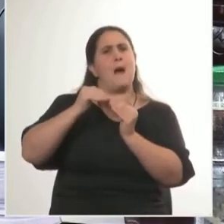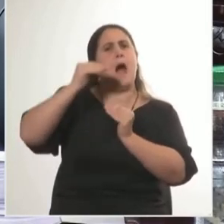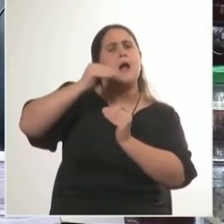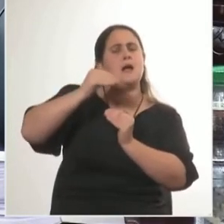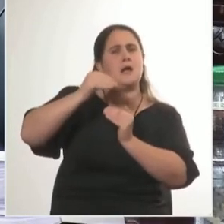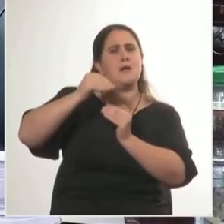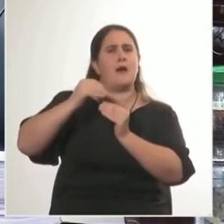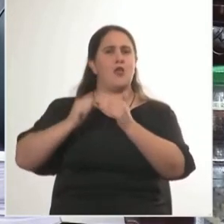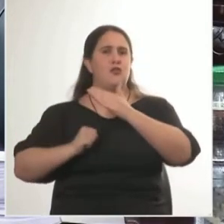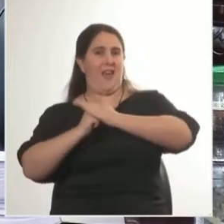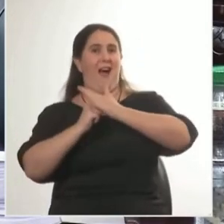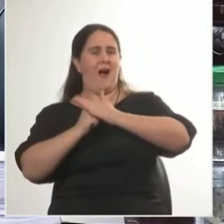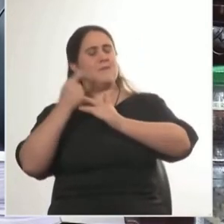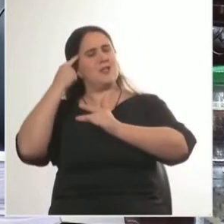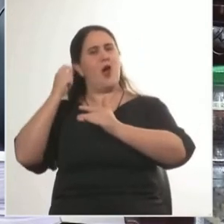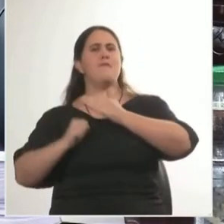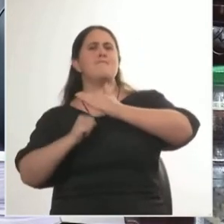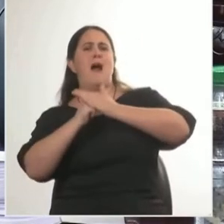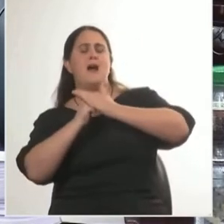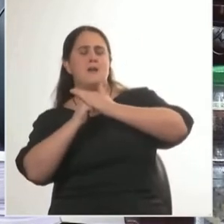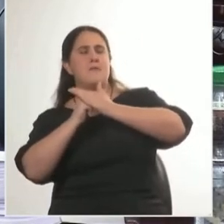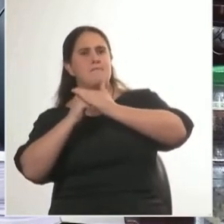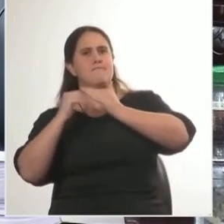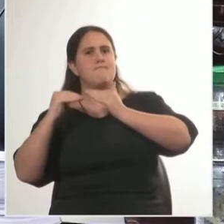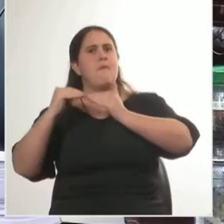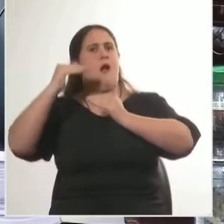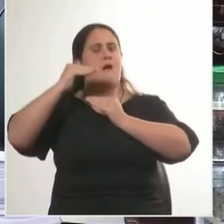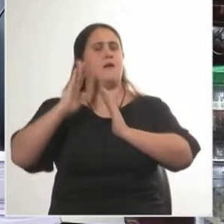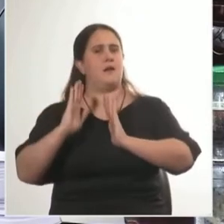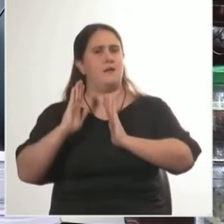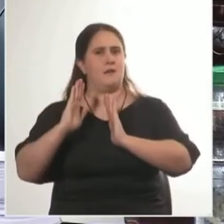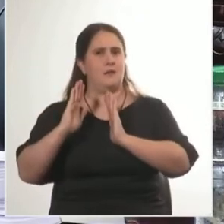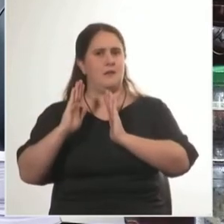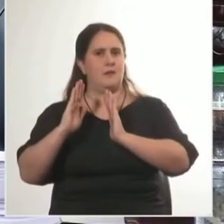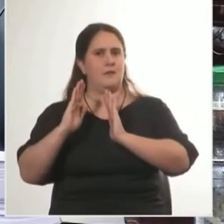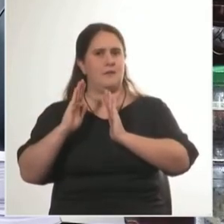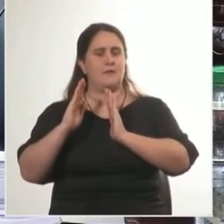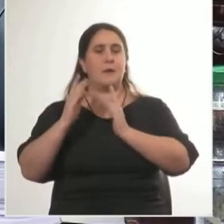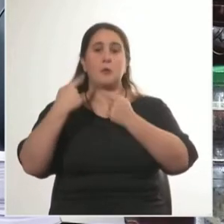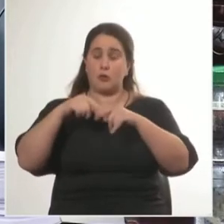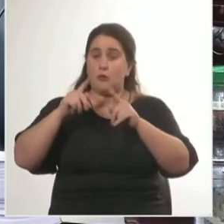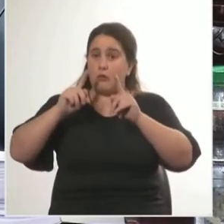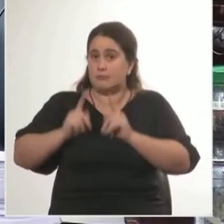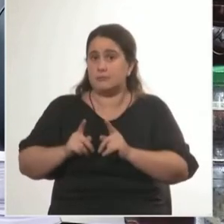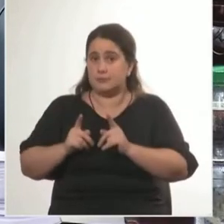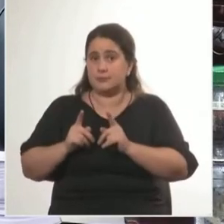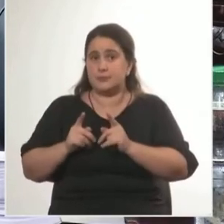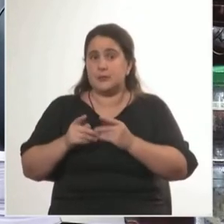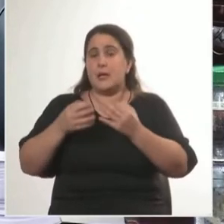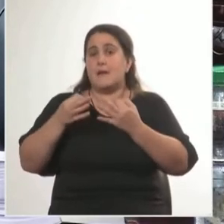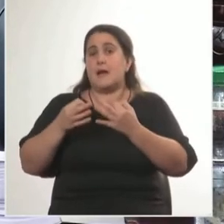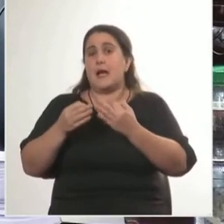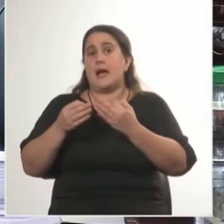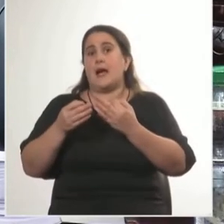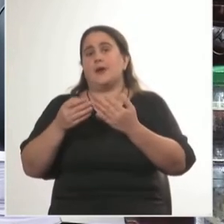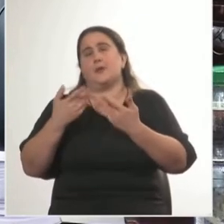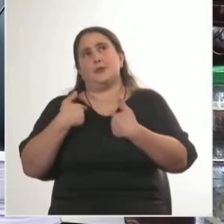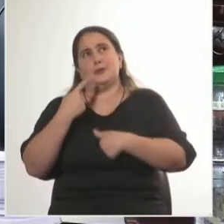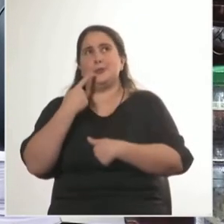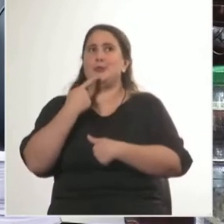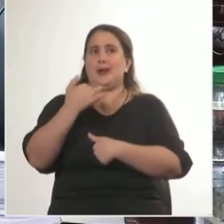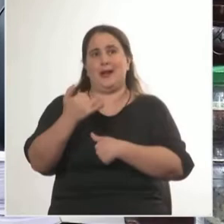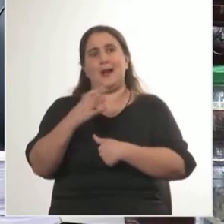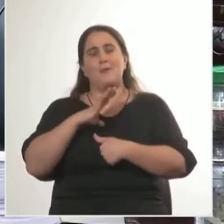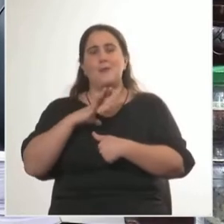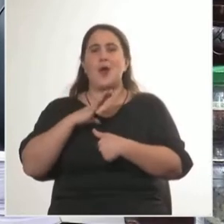del techo del rango meta del Banco Central, y aún así, el manual, si uno